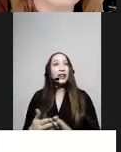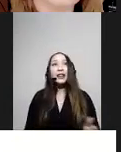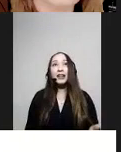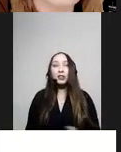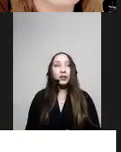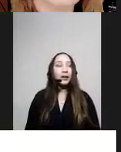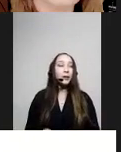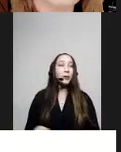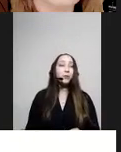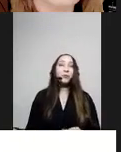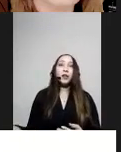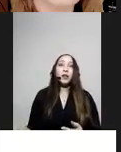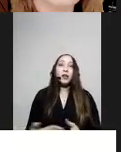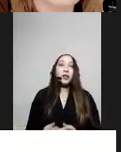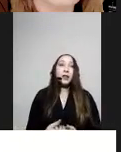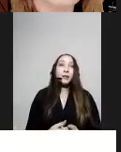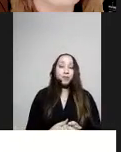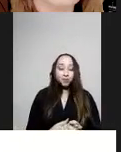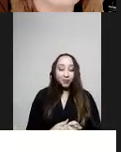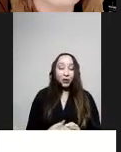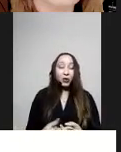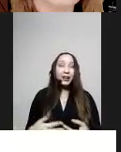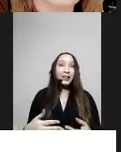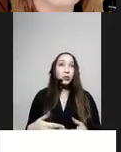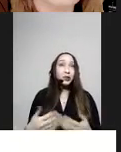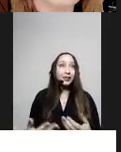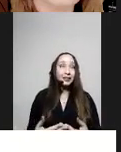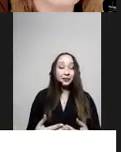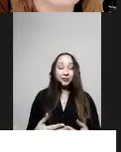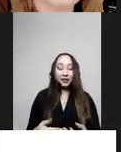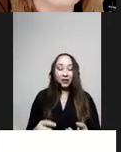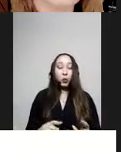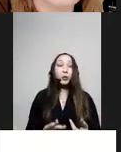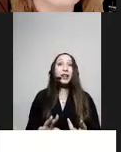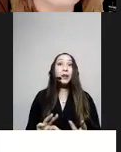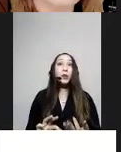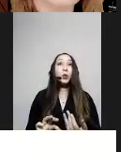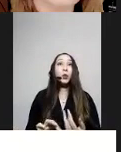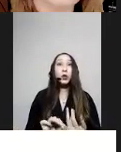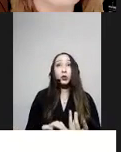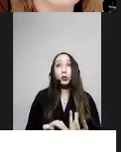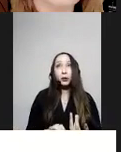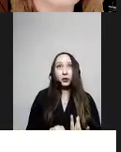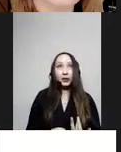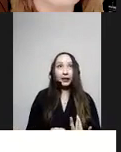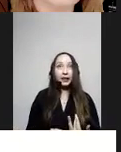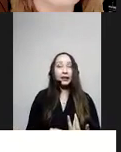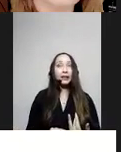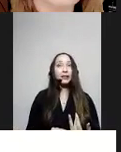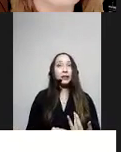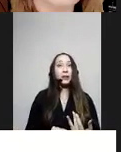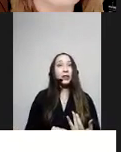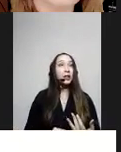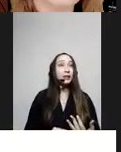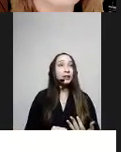le niegan la descripción de cargo y esto le genera mucho estrés. Un día, uno de los supervisores que tiene le